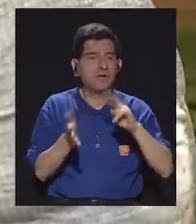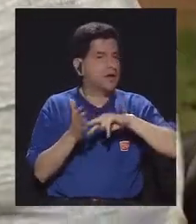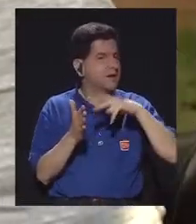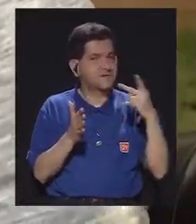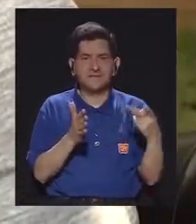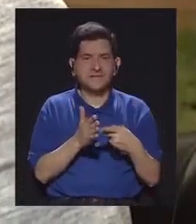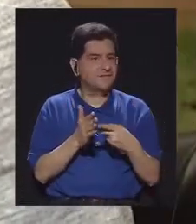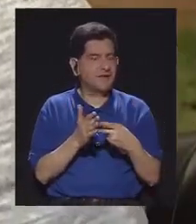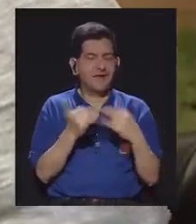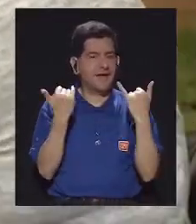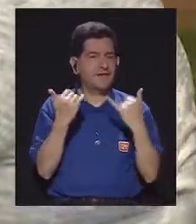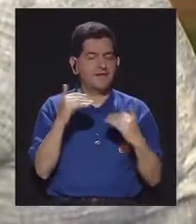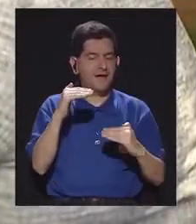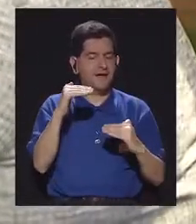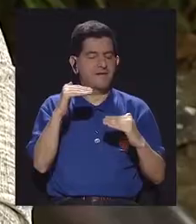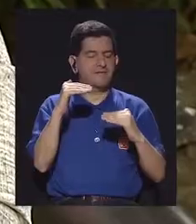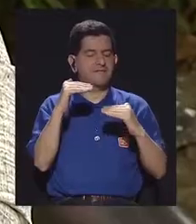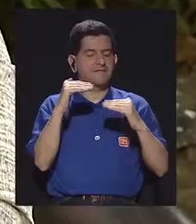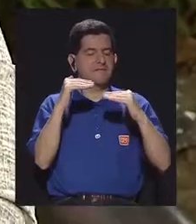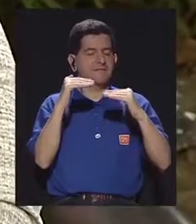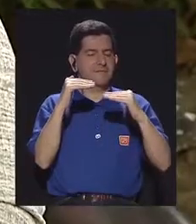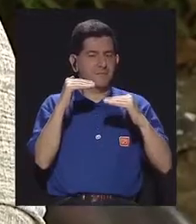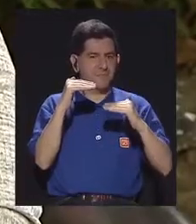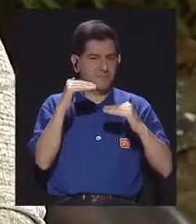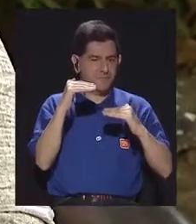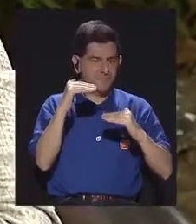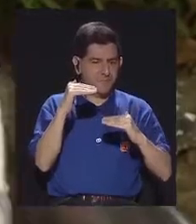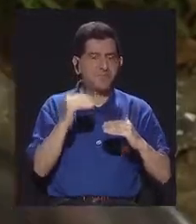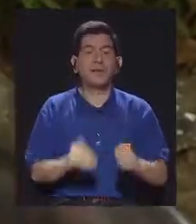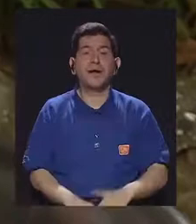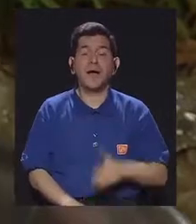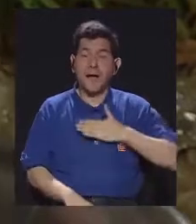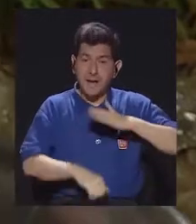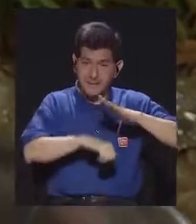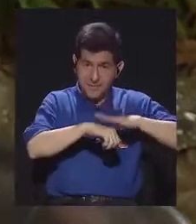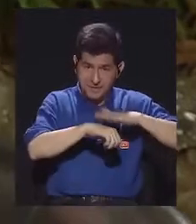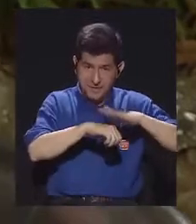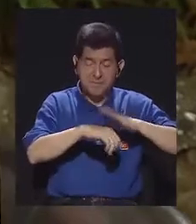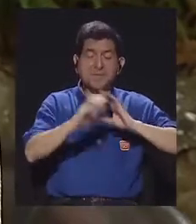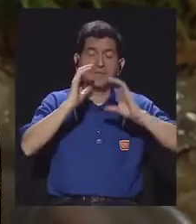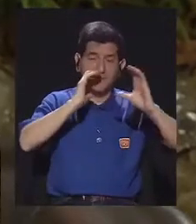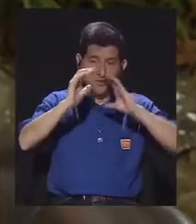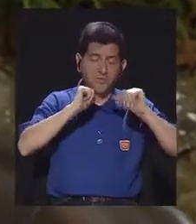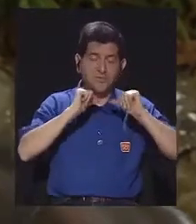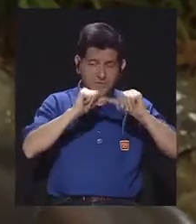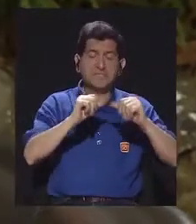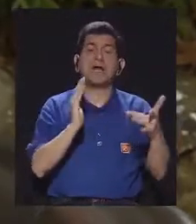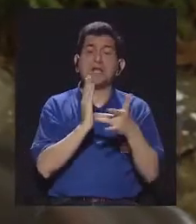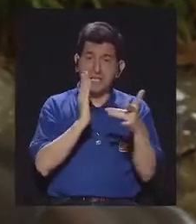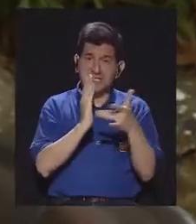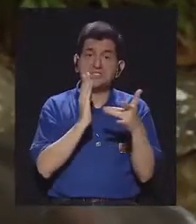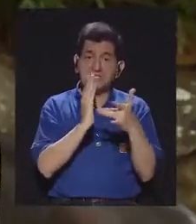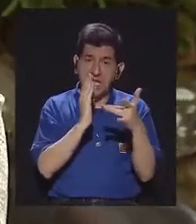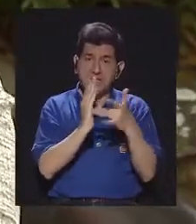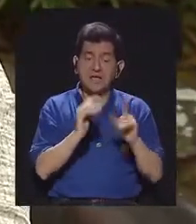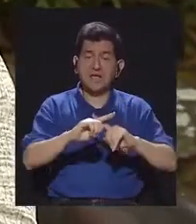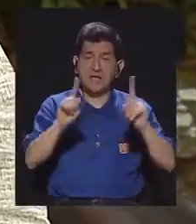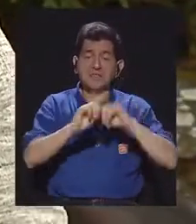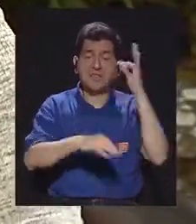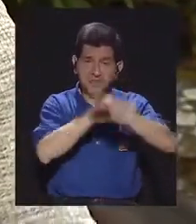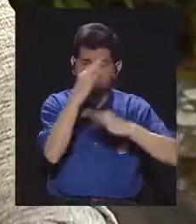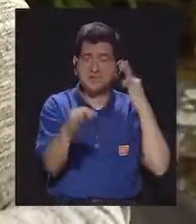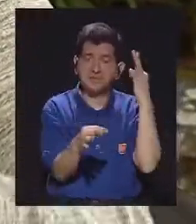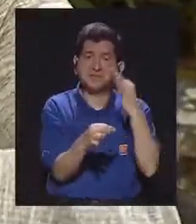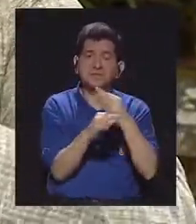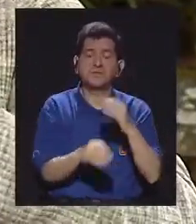vos, significa que hasta ahí debo llegar. Uh-huh. Debo hacer un esfuerzo tal que me permita la conversación. Y es una técnica de varias que